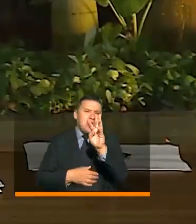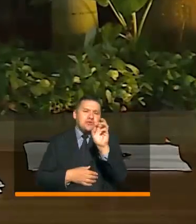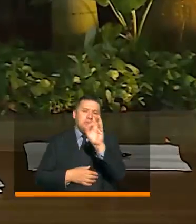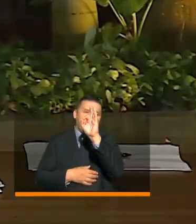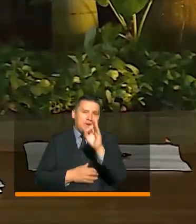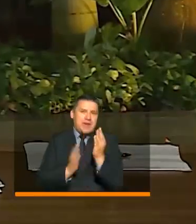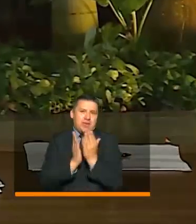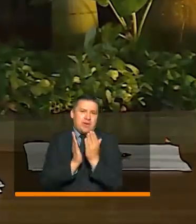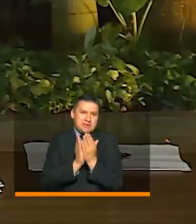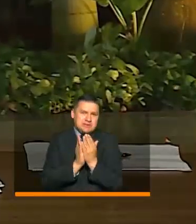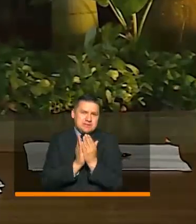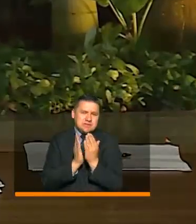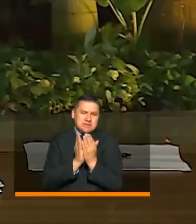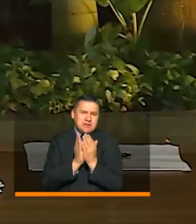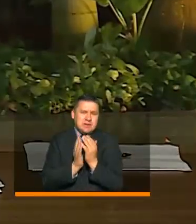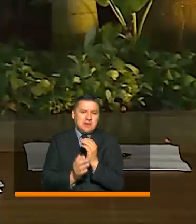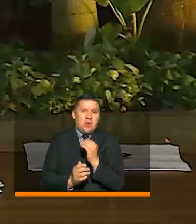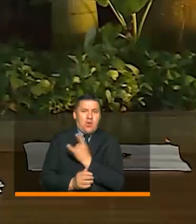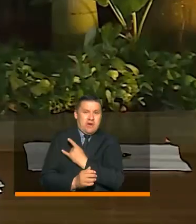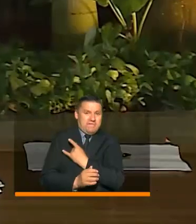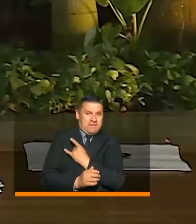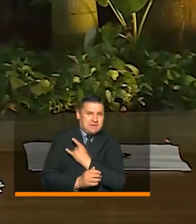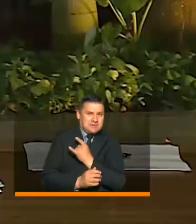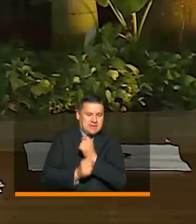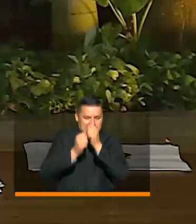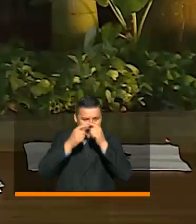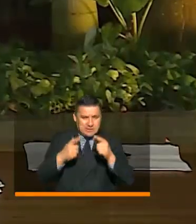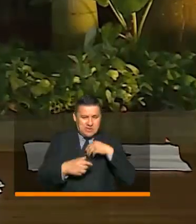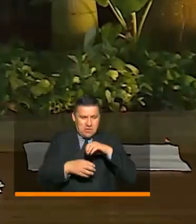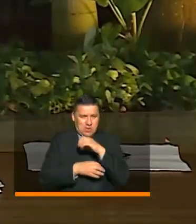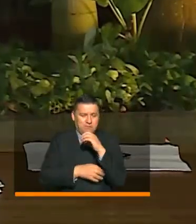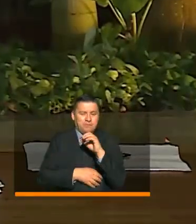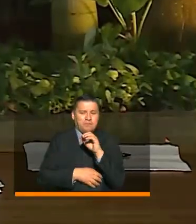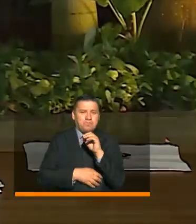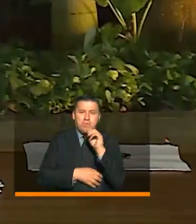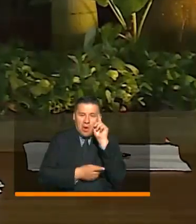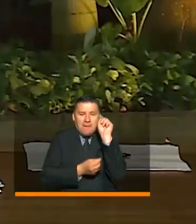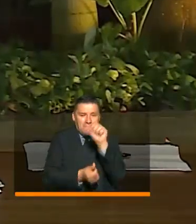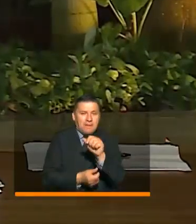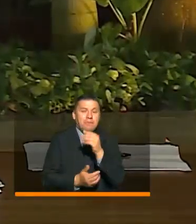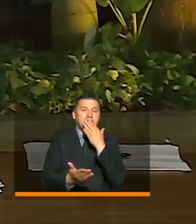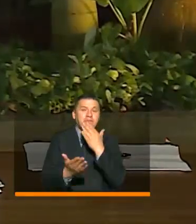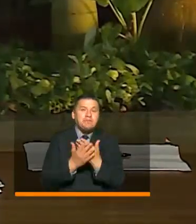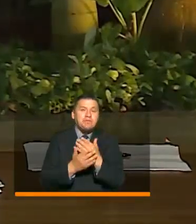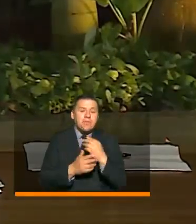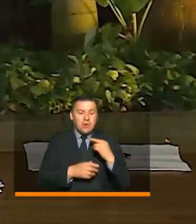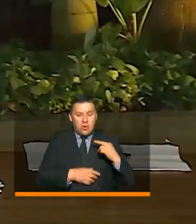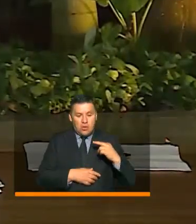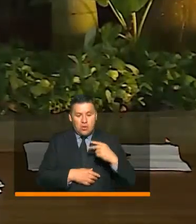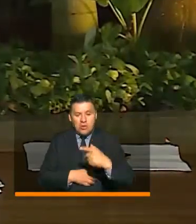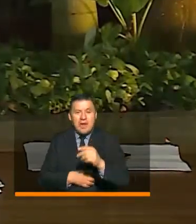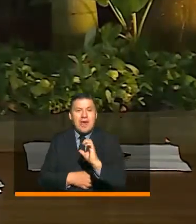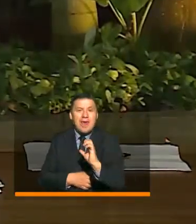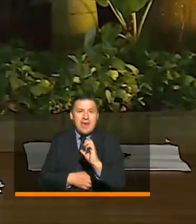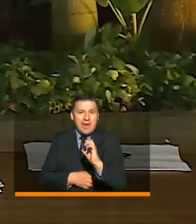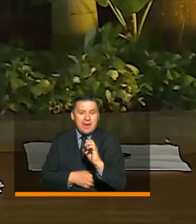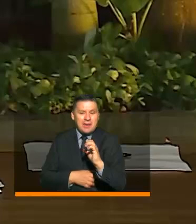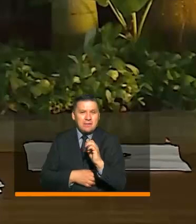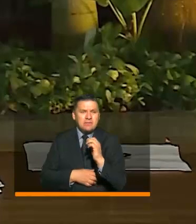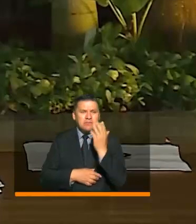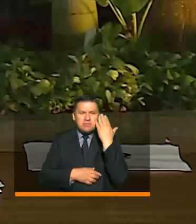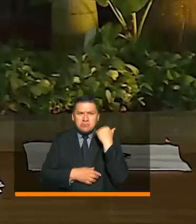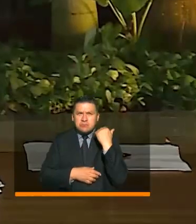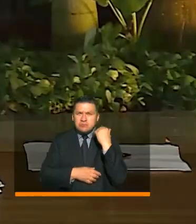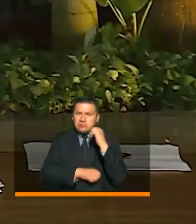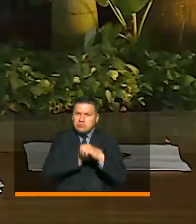sistema educativo de educación superior pública en nuestro país. Gracias al programa Generación E, nosotros cerramos el